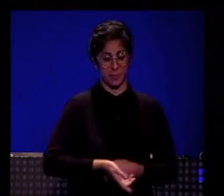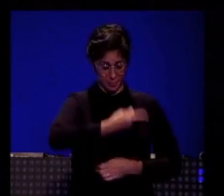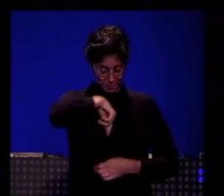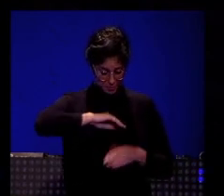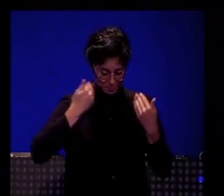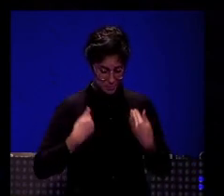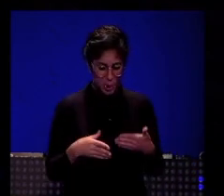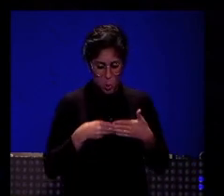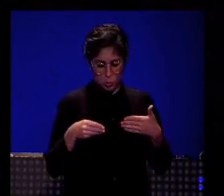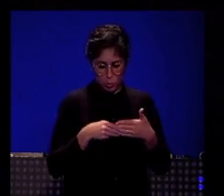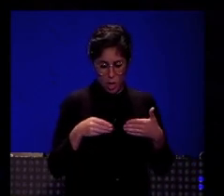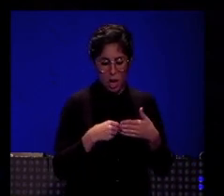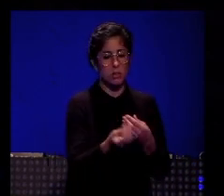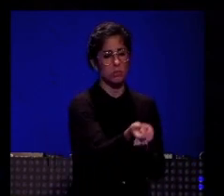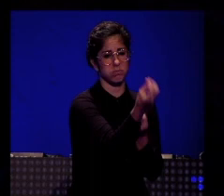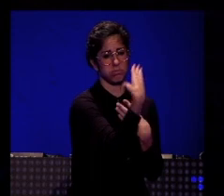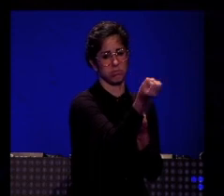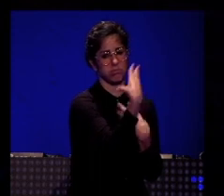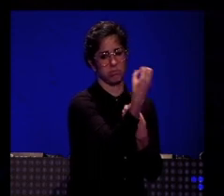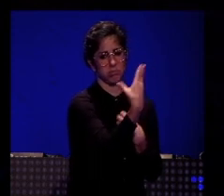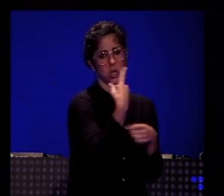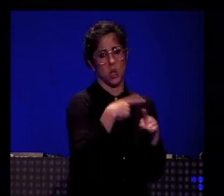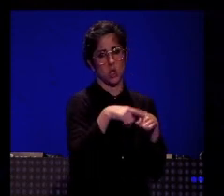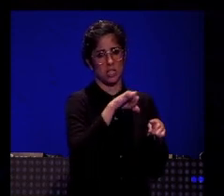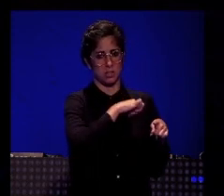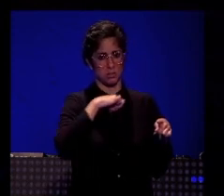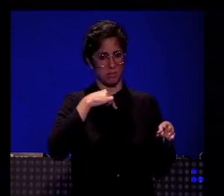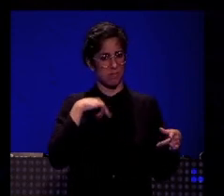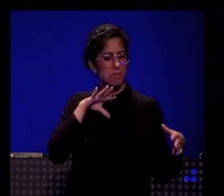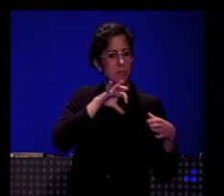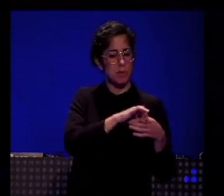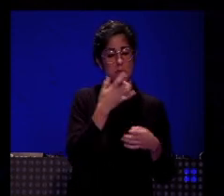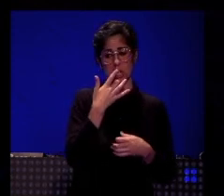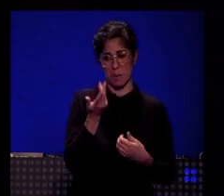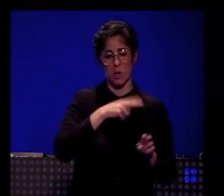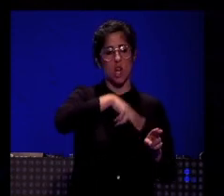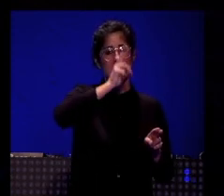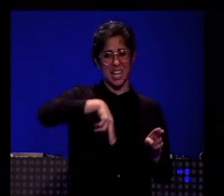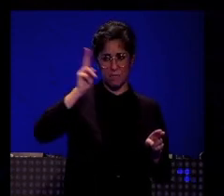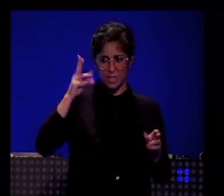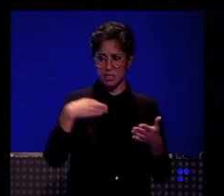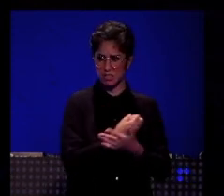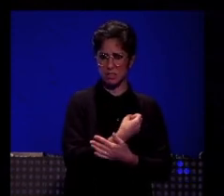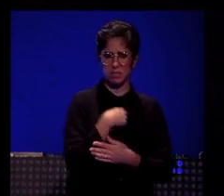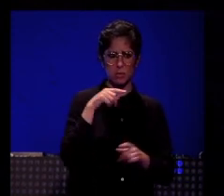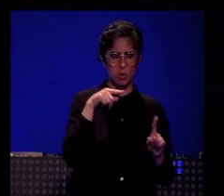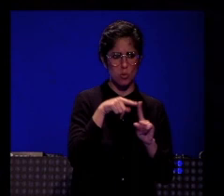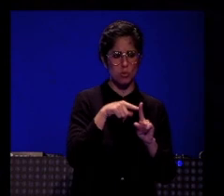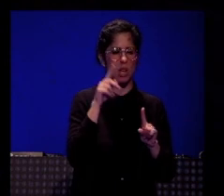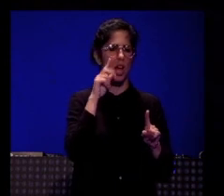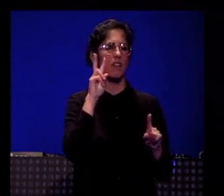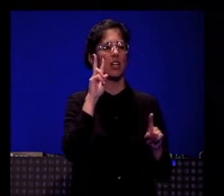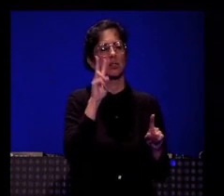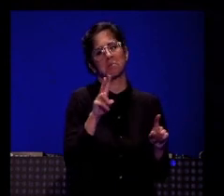contenidos personalizados por ejemplo netflix vale poniendo usar en el fin no alguna vez ha dicho me voy a ver una serie de netflix